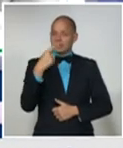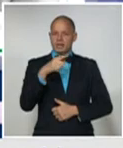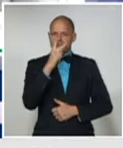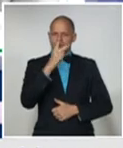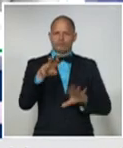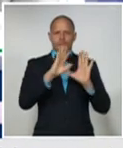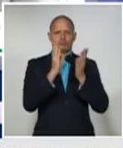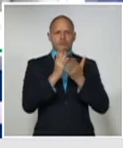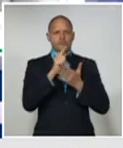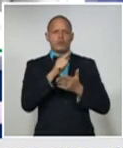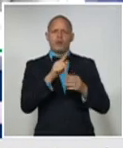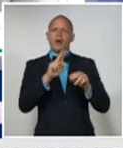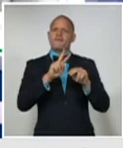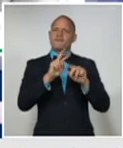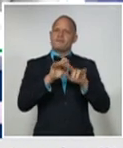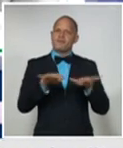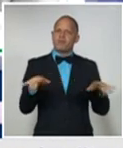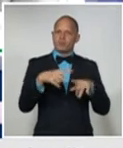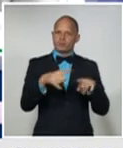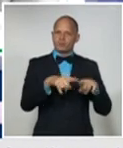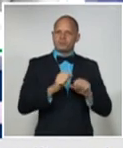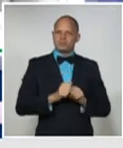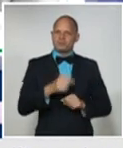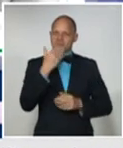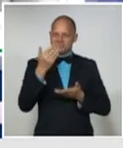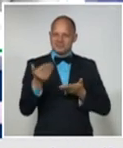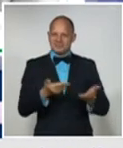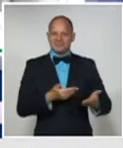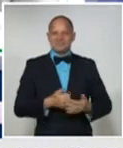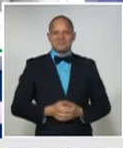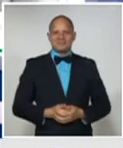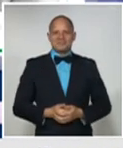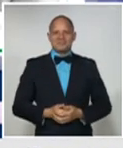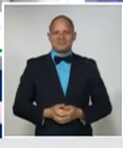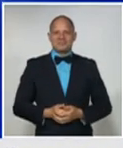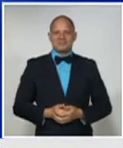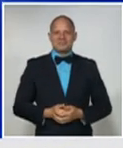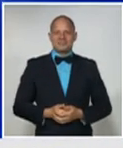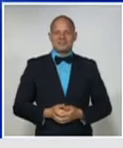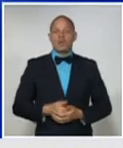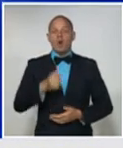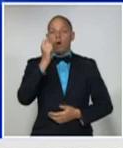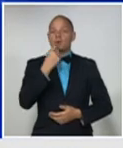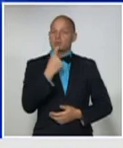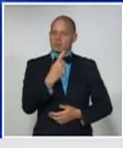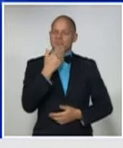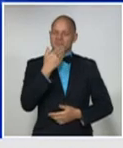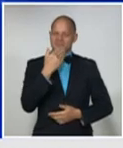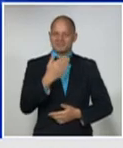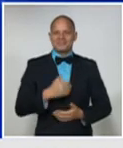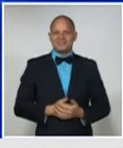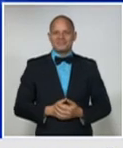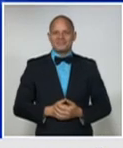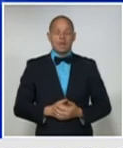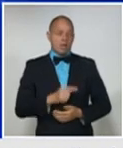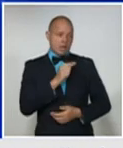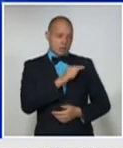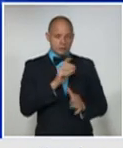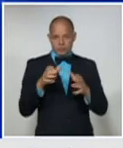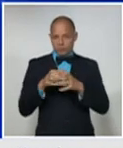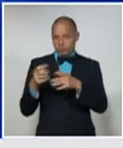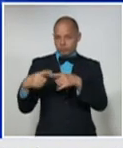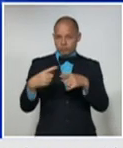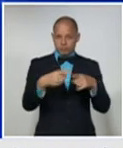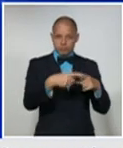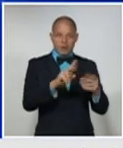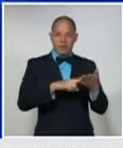Pública. Muy buenos días, doctor, bienvenido. Buenos días, Isela, a ti, a todo el colectivo que nos acompaña diariamente, el